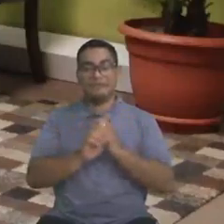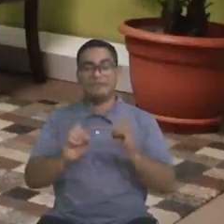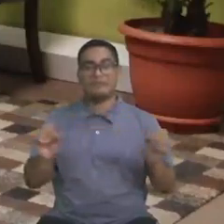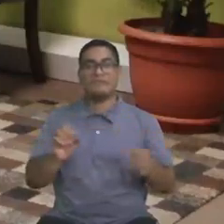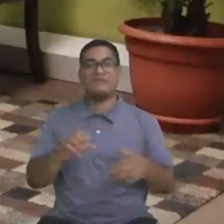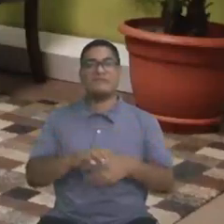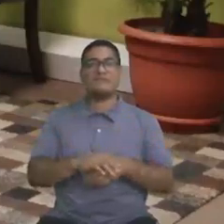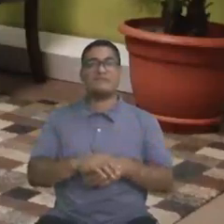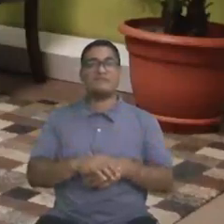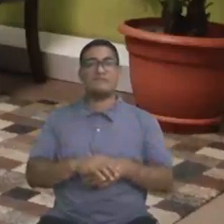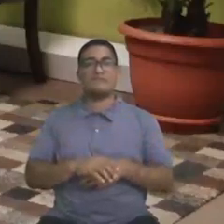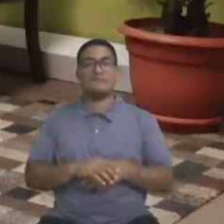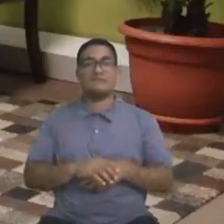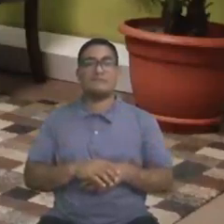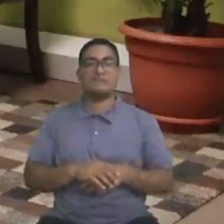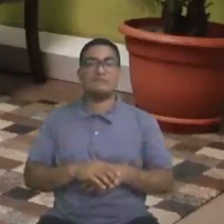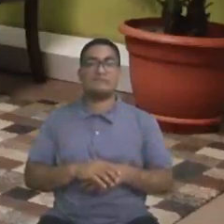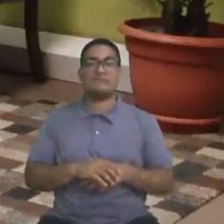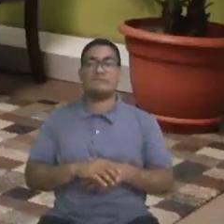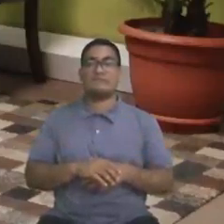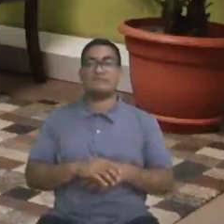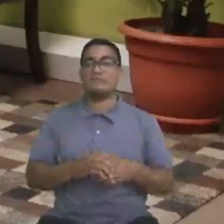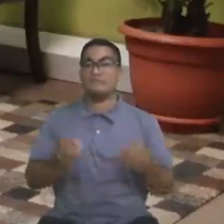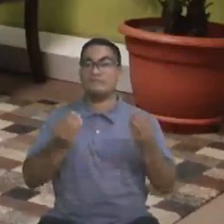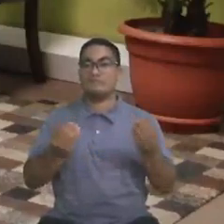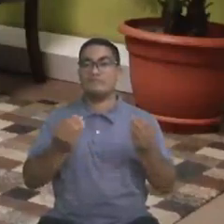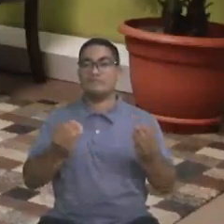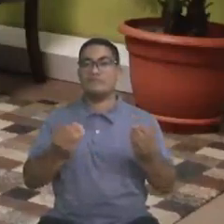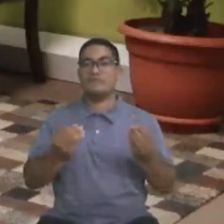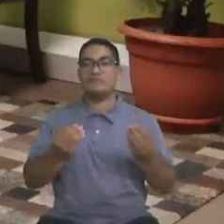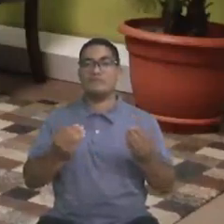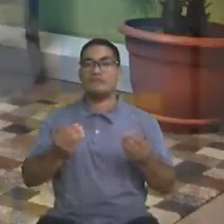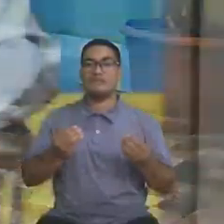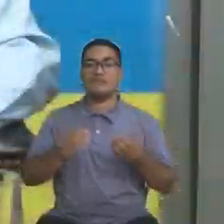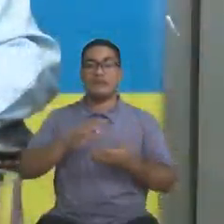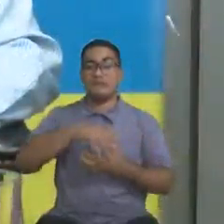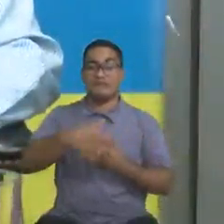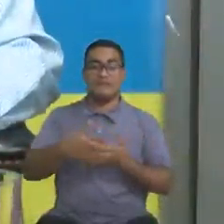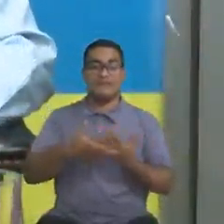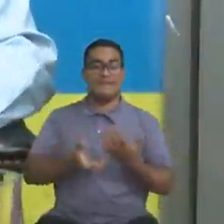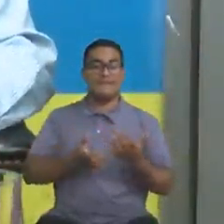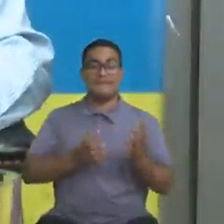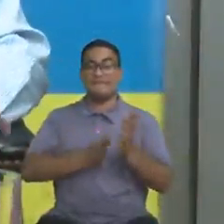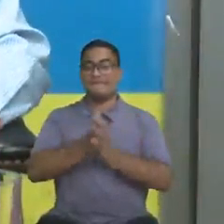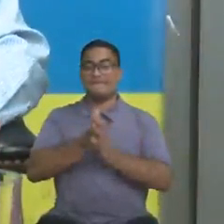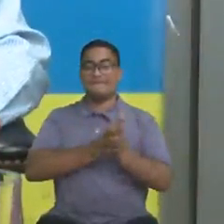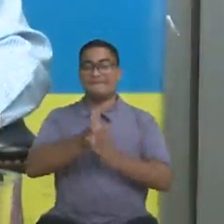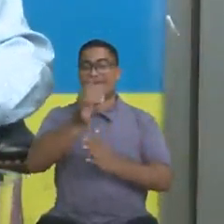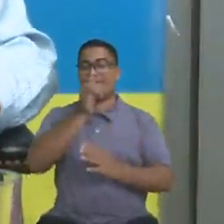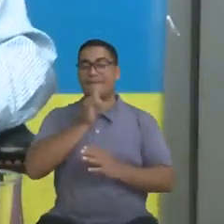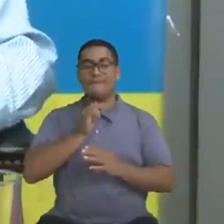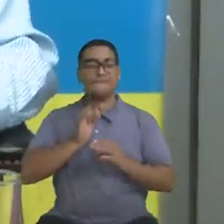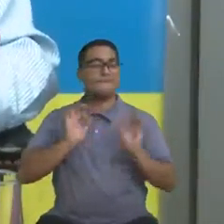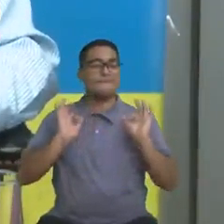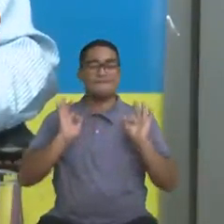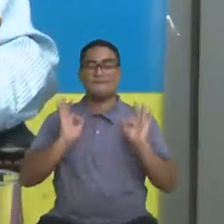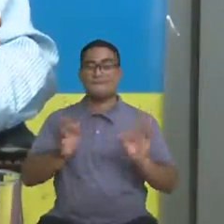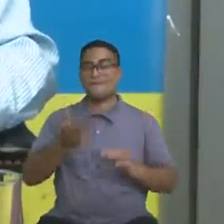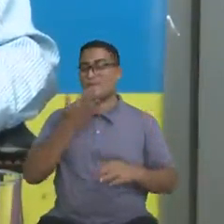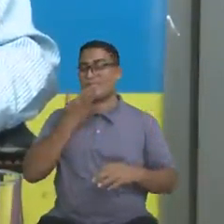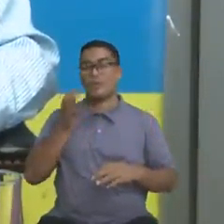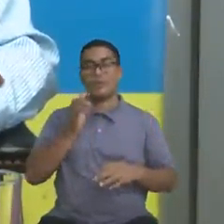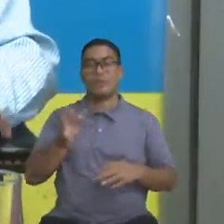más bien no creo aportan nutrientes, son. Dañan la salud de los niños. Dañan la salud, provocan anemia y